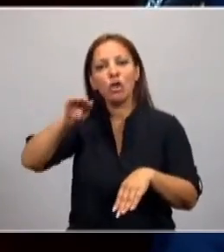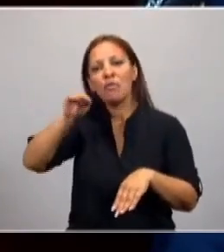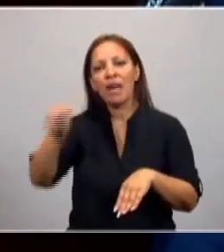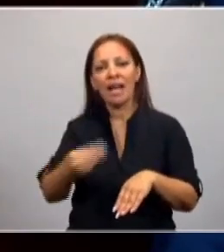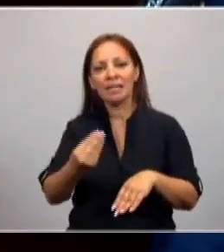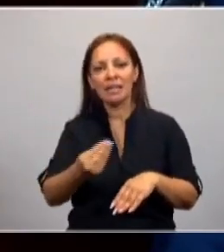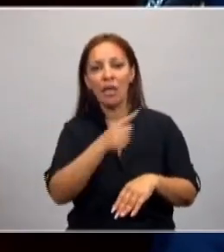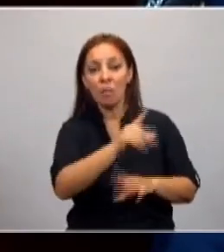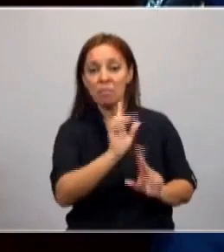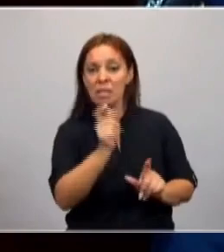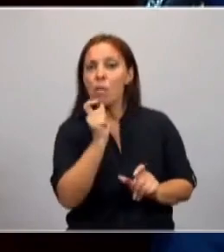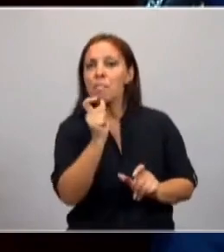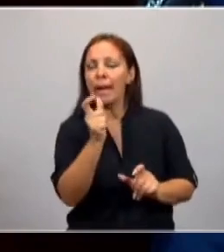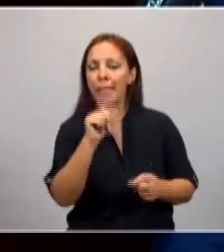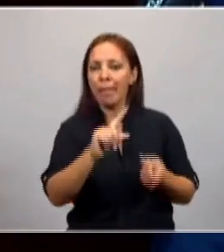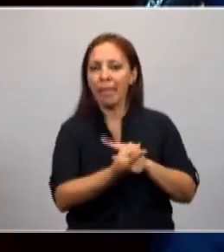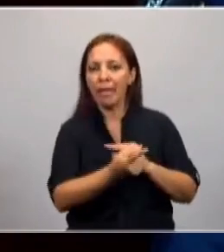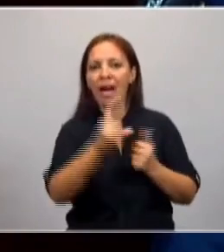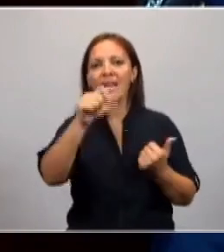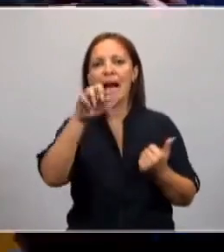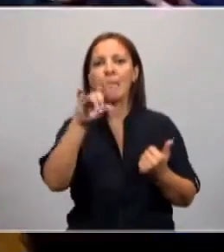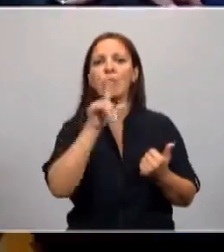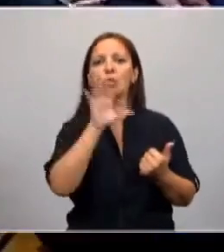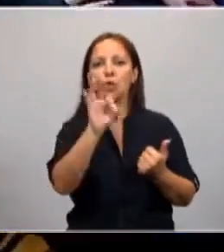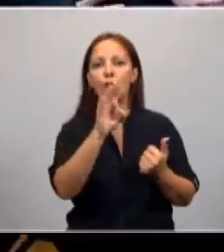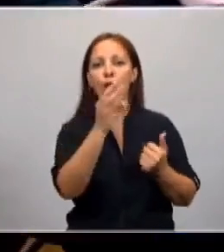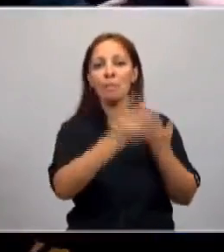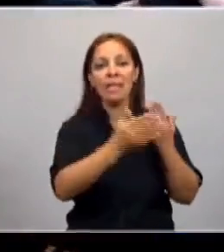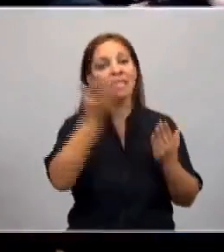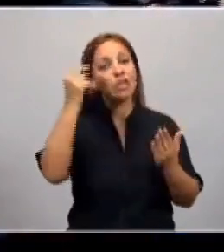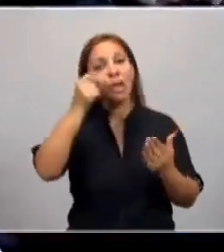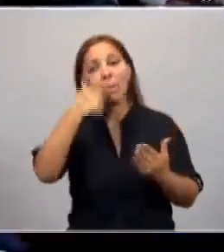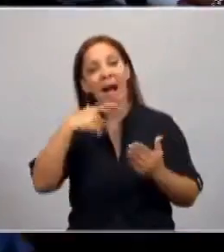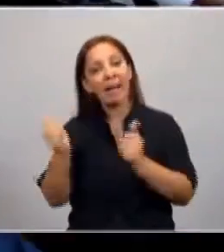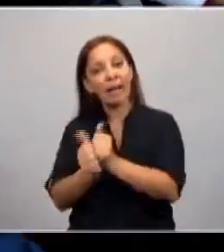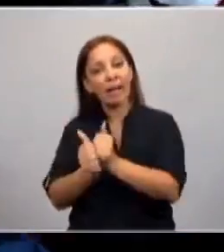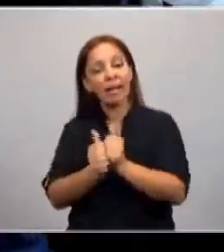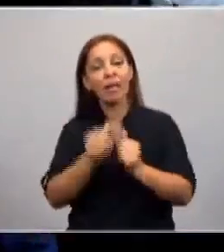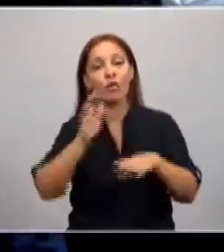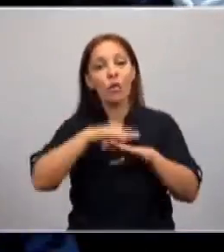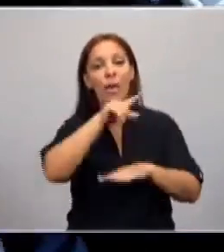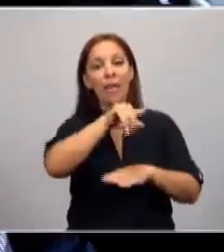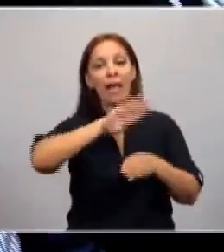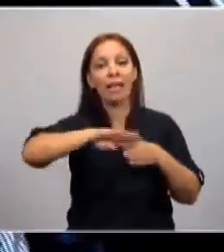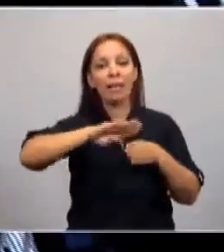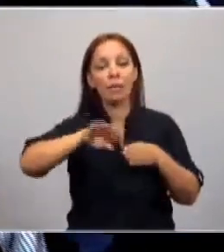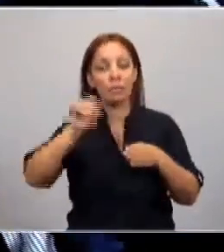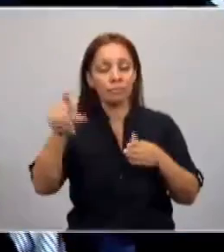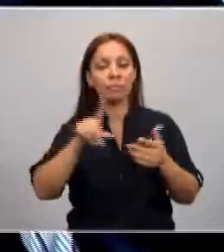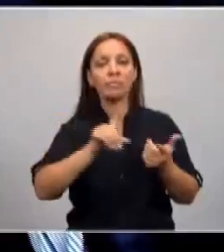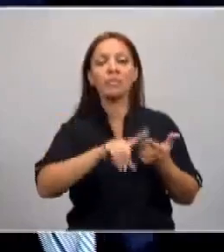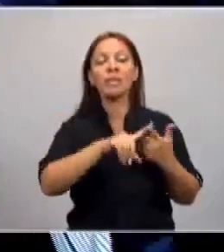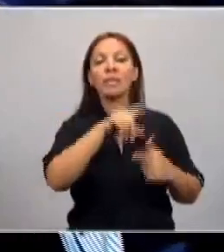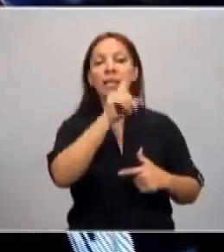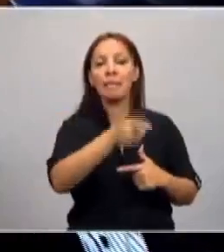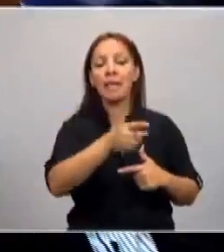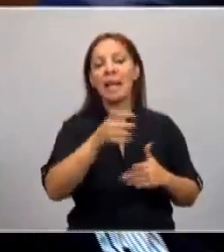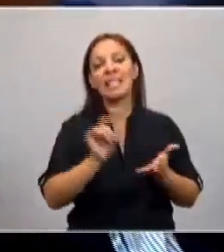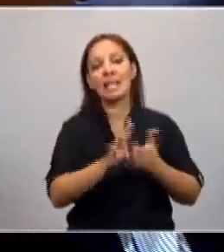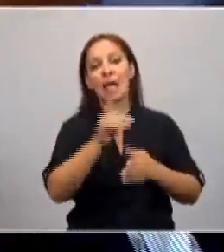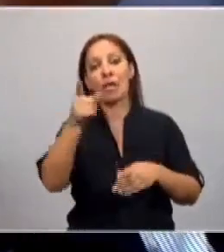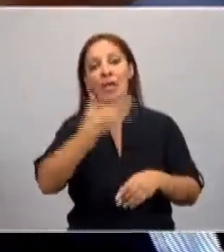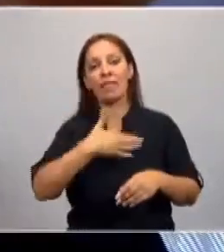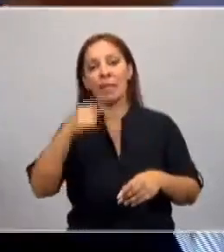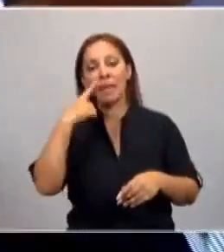sus palabras. Toto Caputo, ministro de Macri, que endeudó, campeón de la fuga, echado por el FMI, en